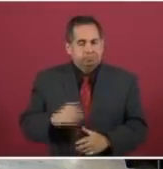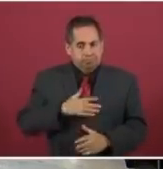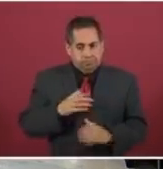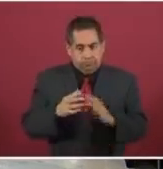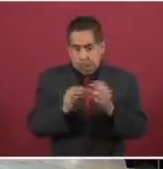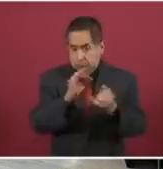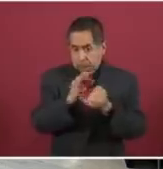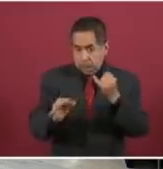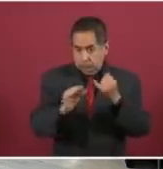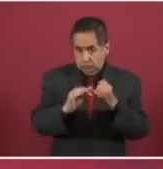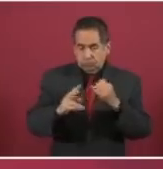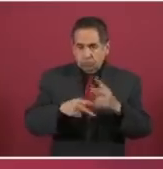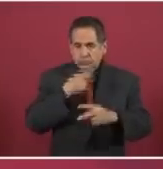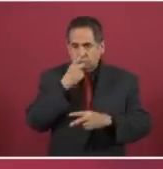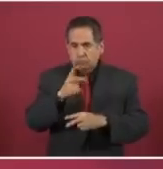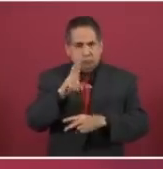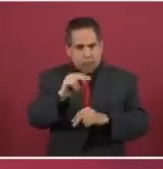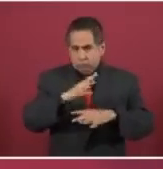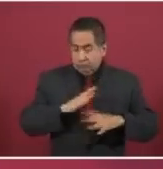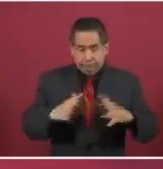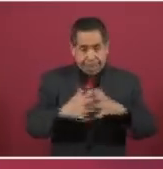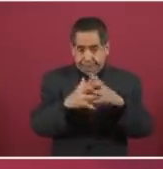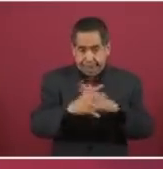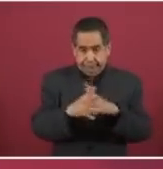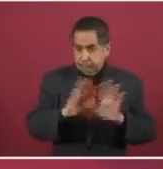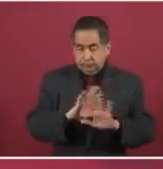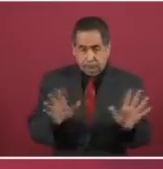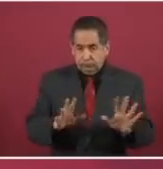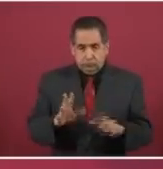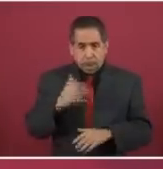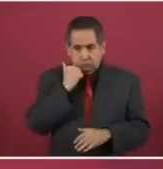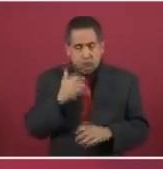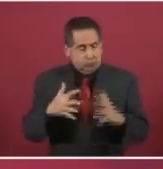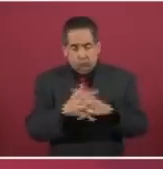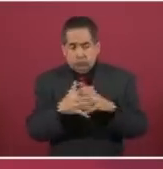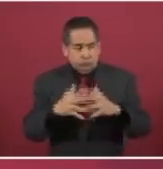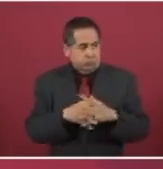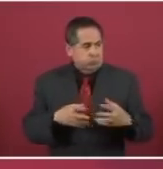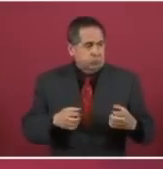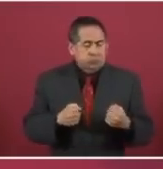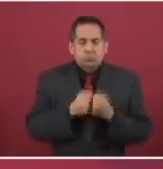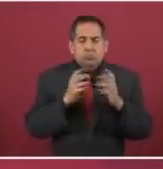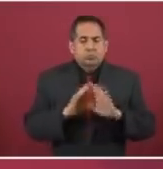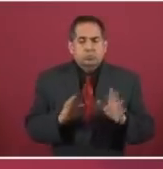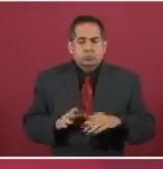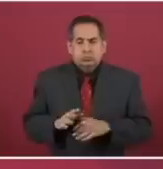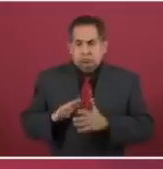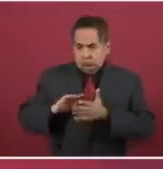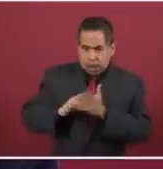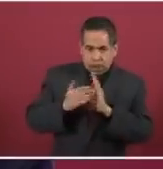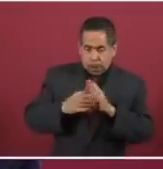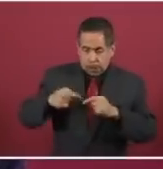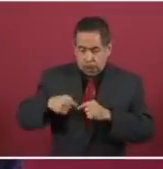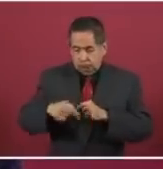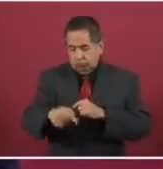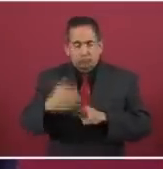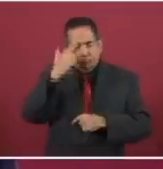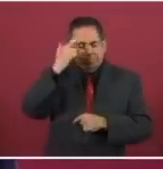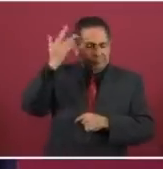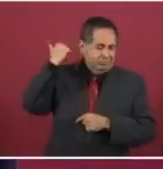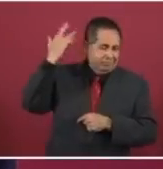completamente diferente. No hay guerra, no queremos la guerra. Esa estrategia fue un